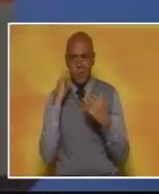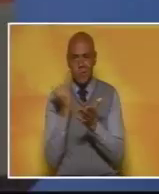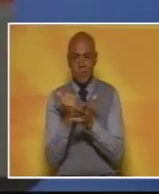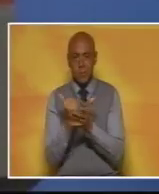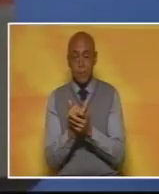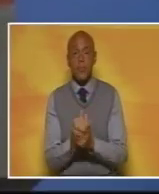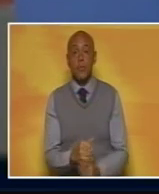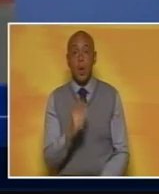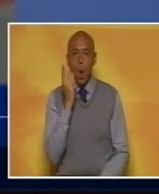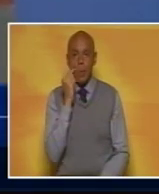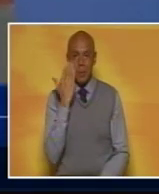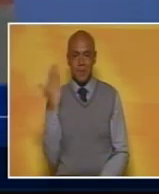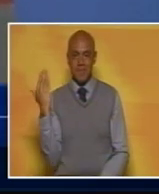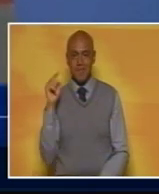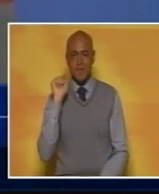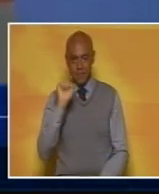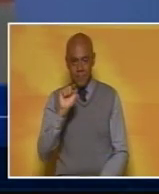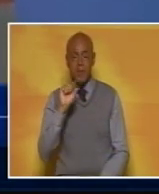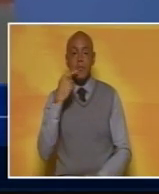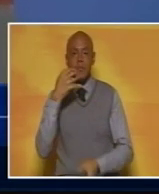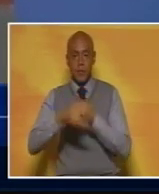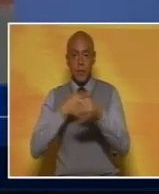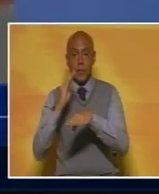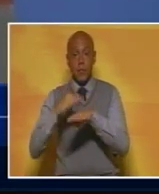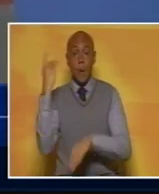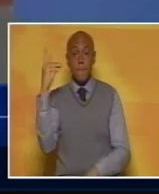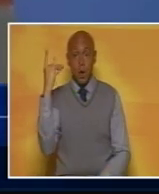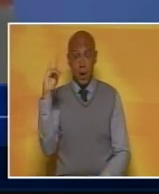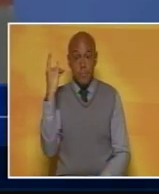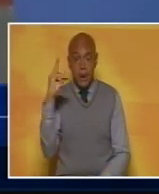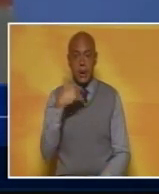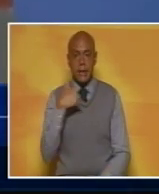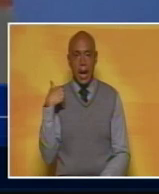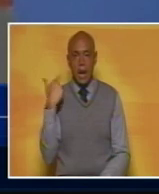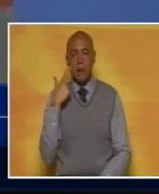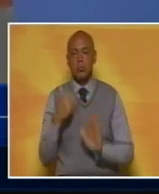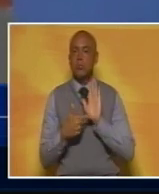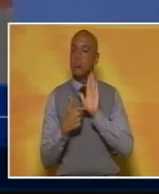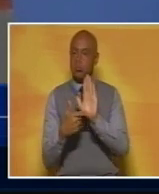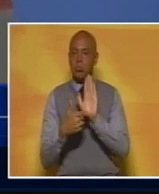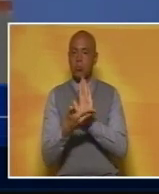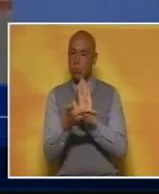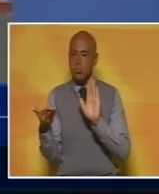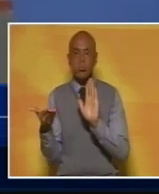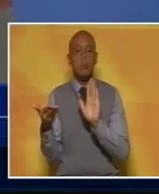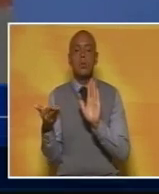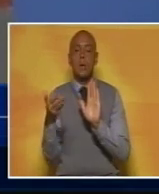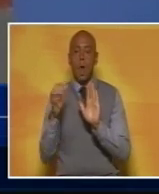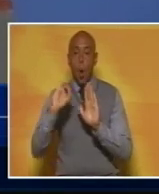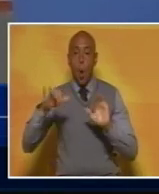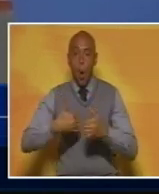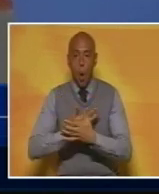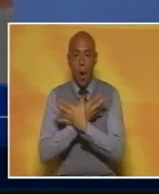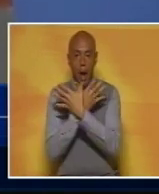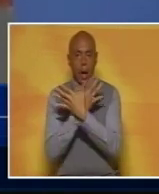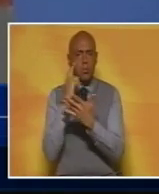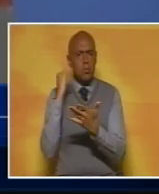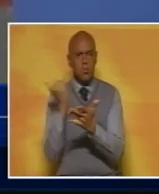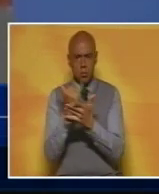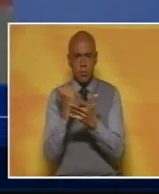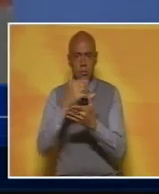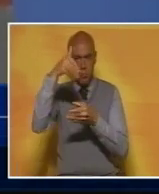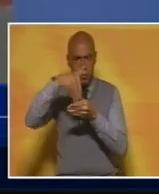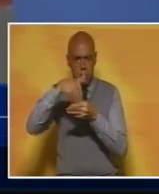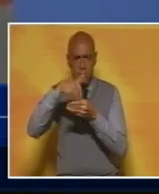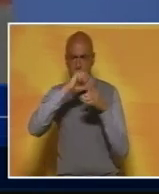Según París, para esta actividad Bolivia garantizará todas las facilidades a la OEA para verificar actas de